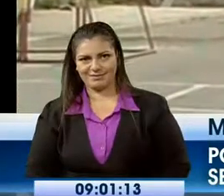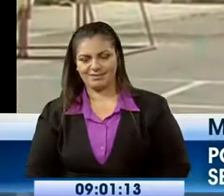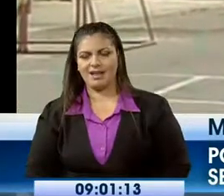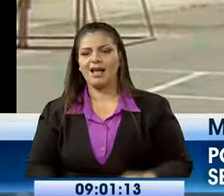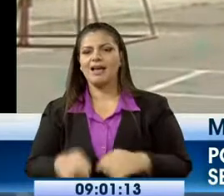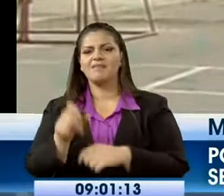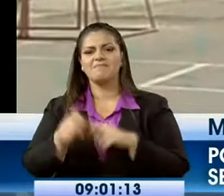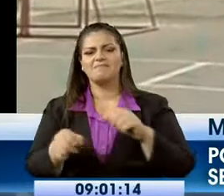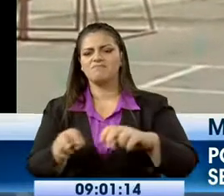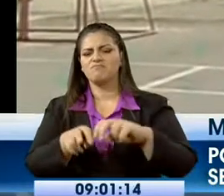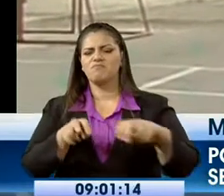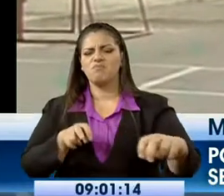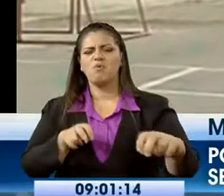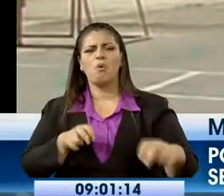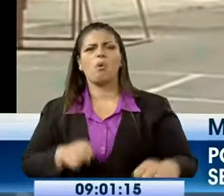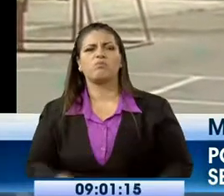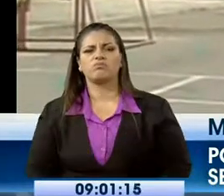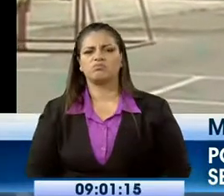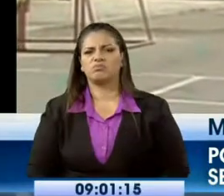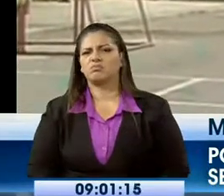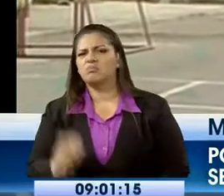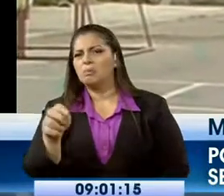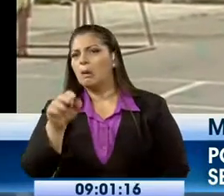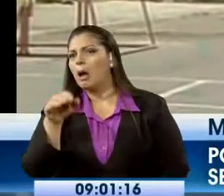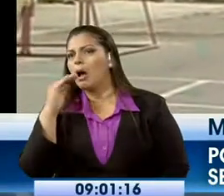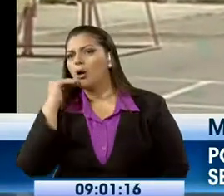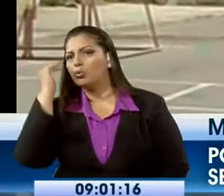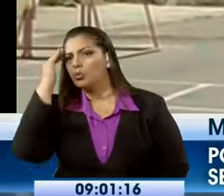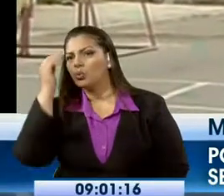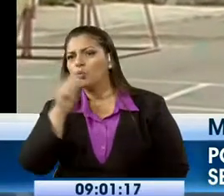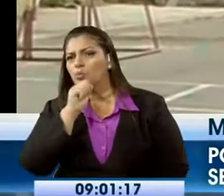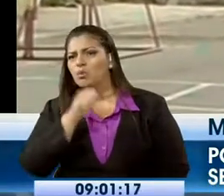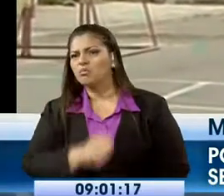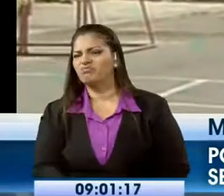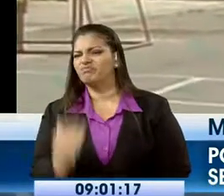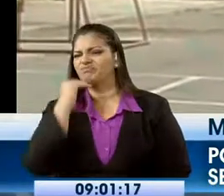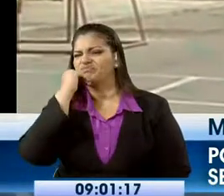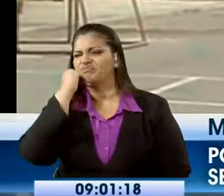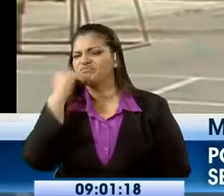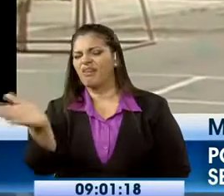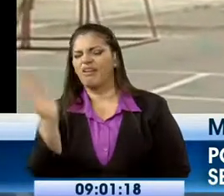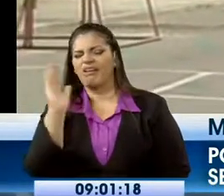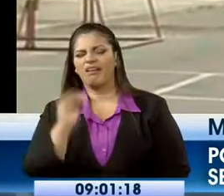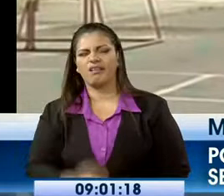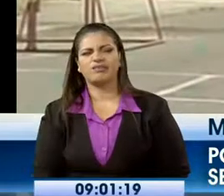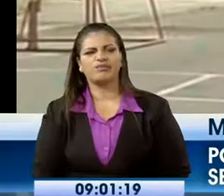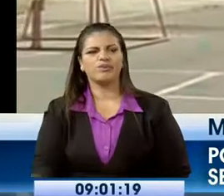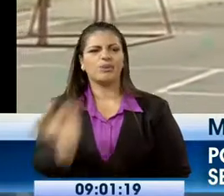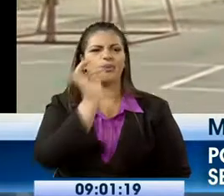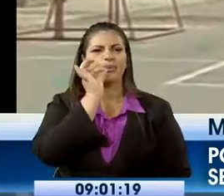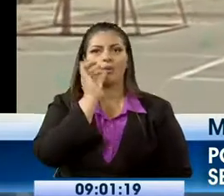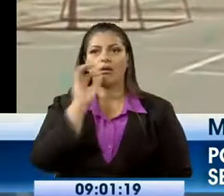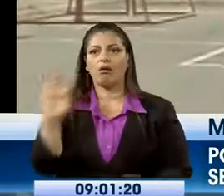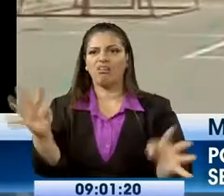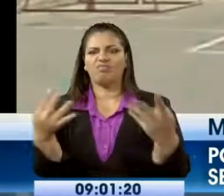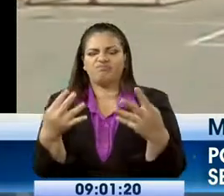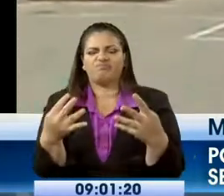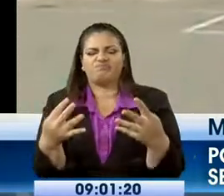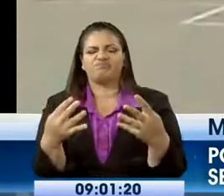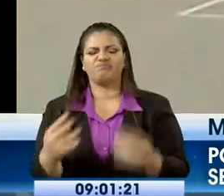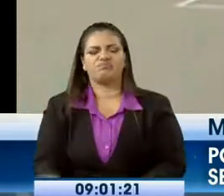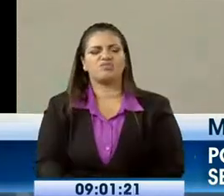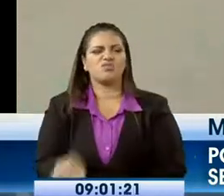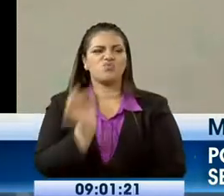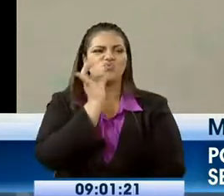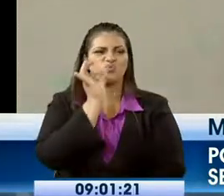le sientan, ya no respetan ni tercera edad, ni niños a nadie. Es una le digo una barbaridad. Yo quisiera que los